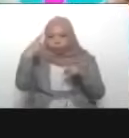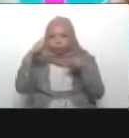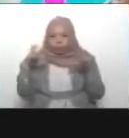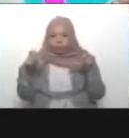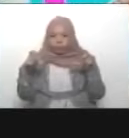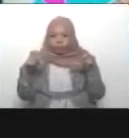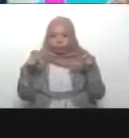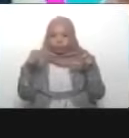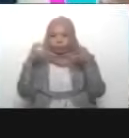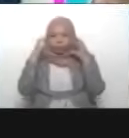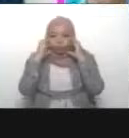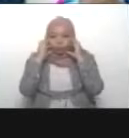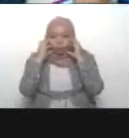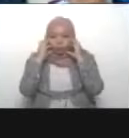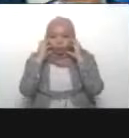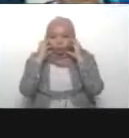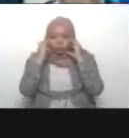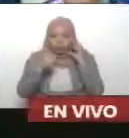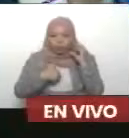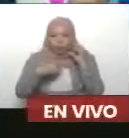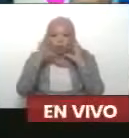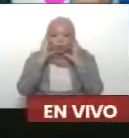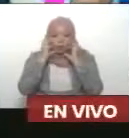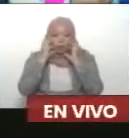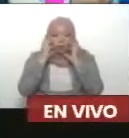Ah, cachetón.